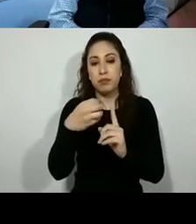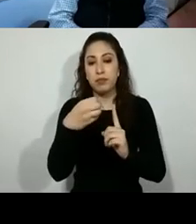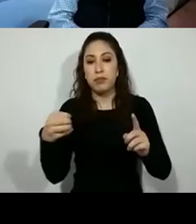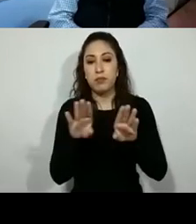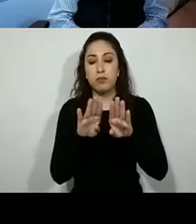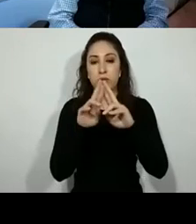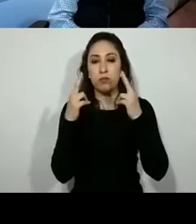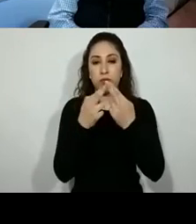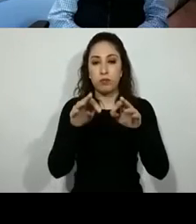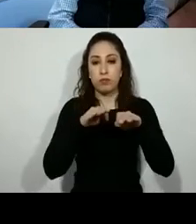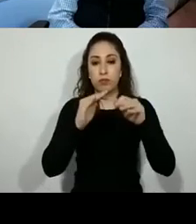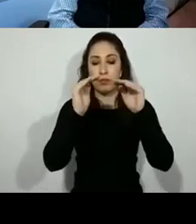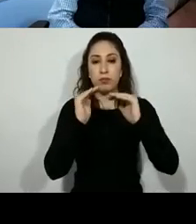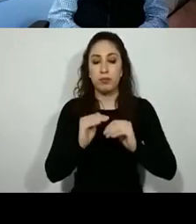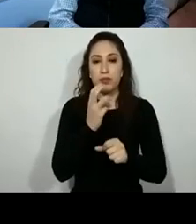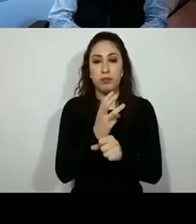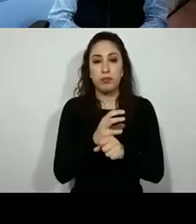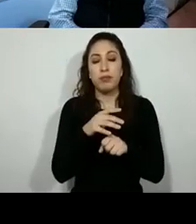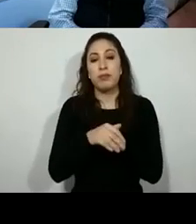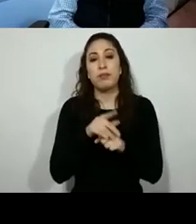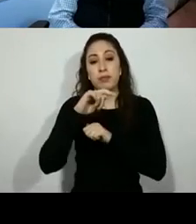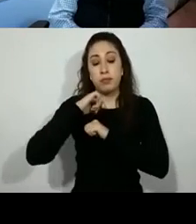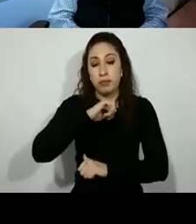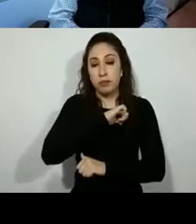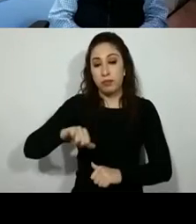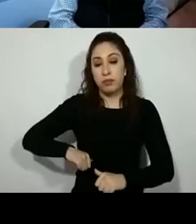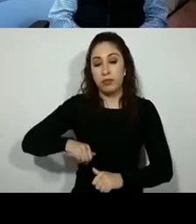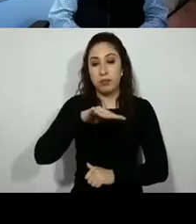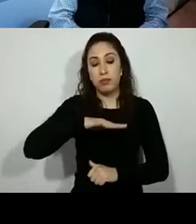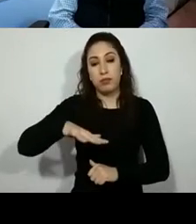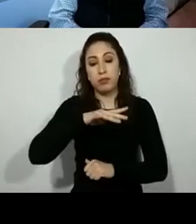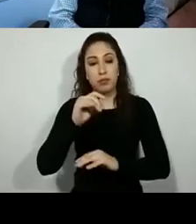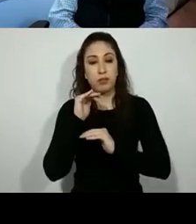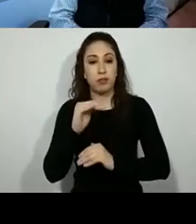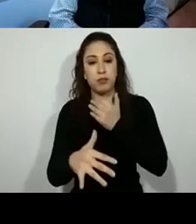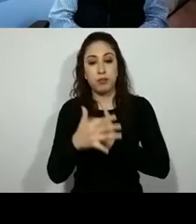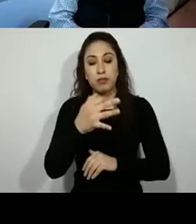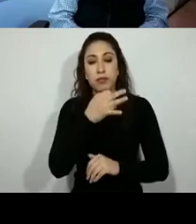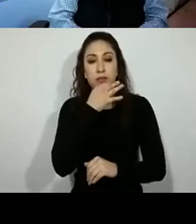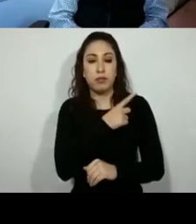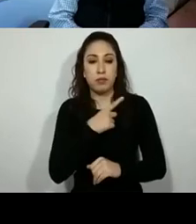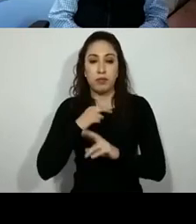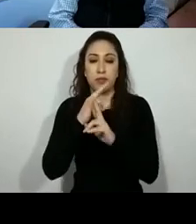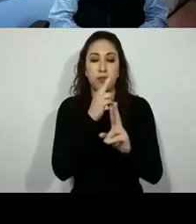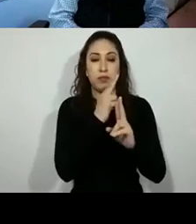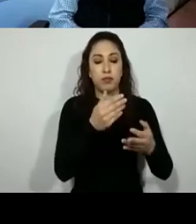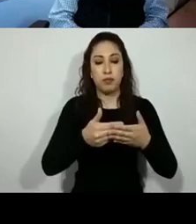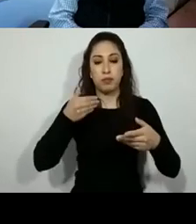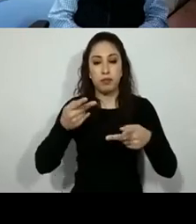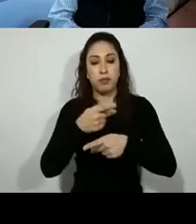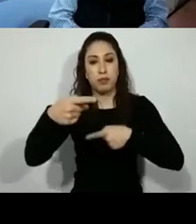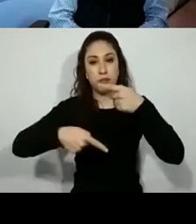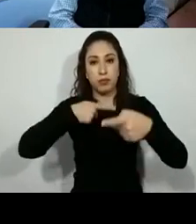Tres, intervención por parte de la persona compareciente para dar respuesta en bloque a las preguntas formuladas con antelación por cada grupo,